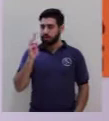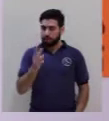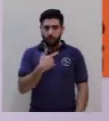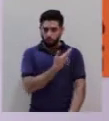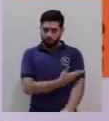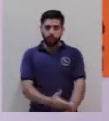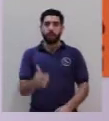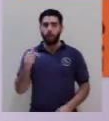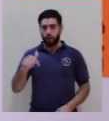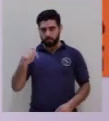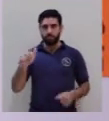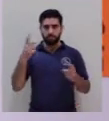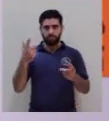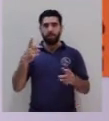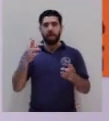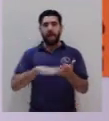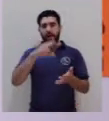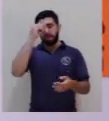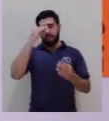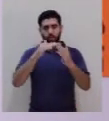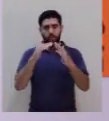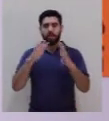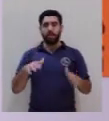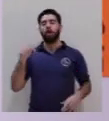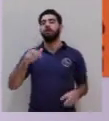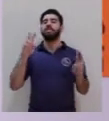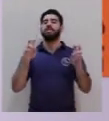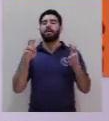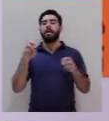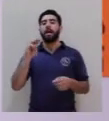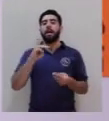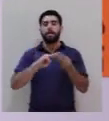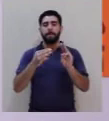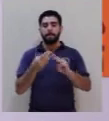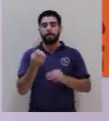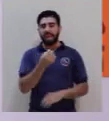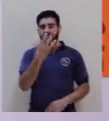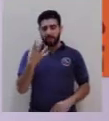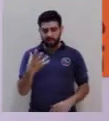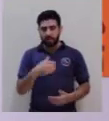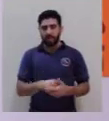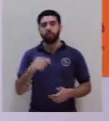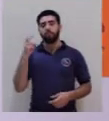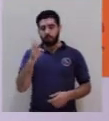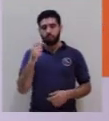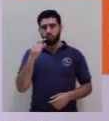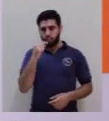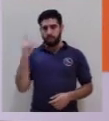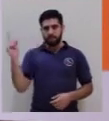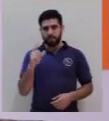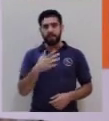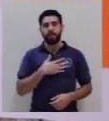continuamos con más de su programa Aprendo en Casa y ahora estaremos abordando el tema de matemáticas. Es por eso de que tenemos en el set a